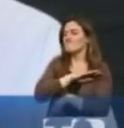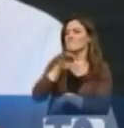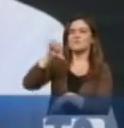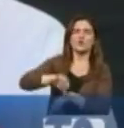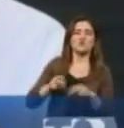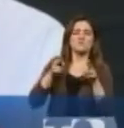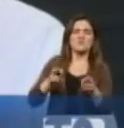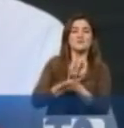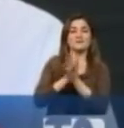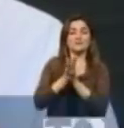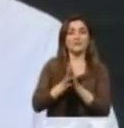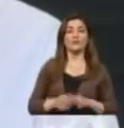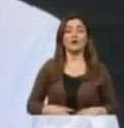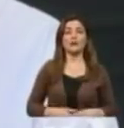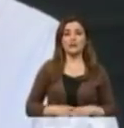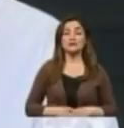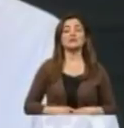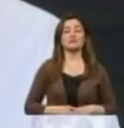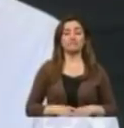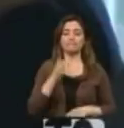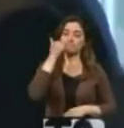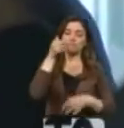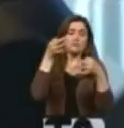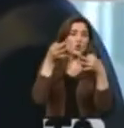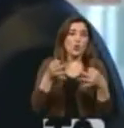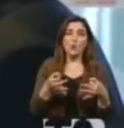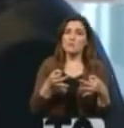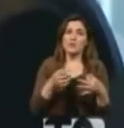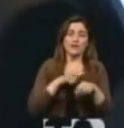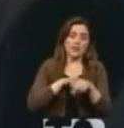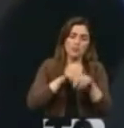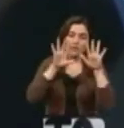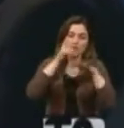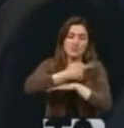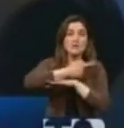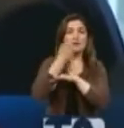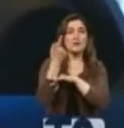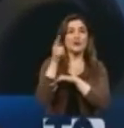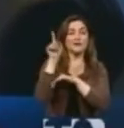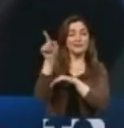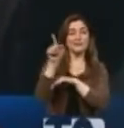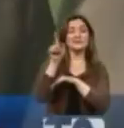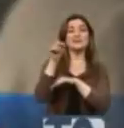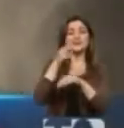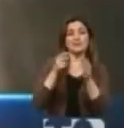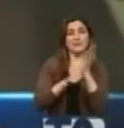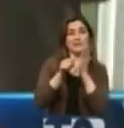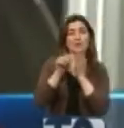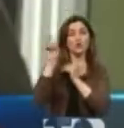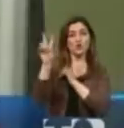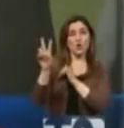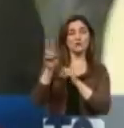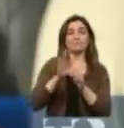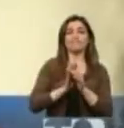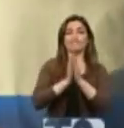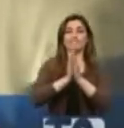inhumano. El plazo se cumplió y los cambios llegaron. El presidente Lenín Moreno aceptó la renuncia de César Navas y Patricio Zambrano